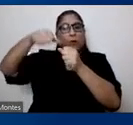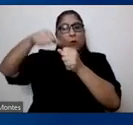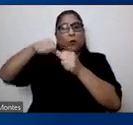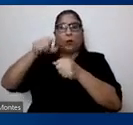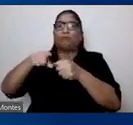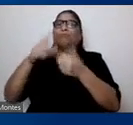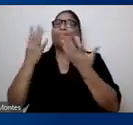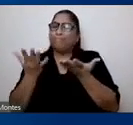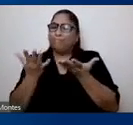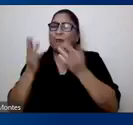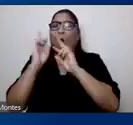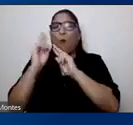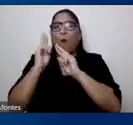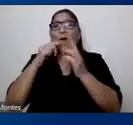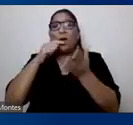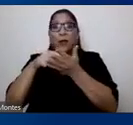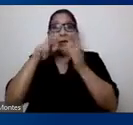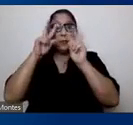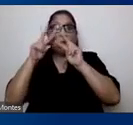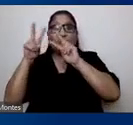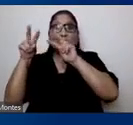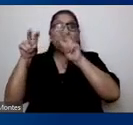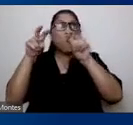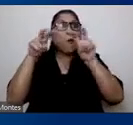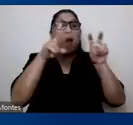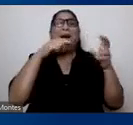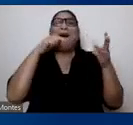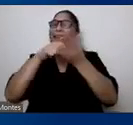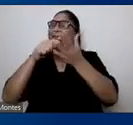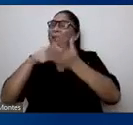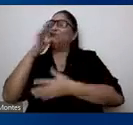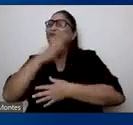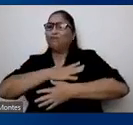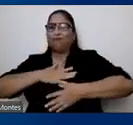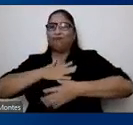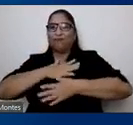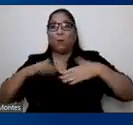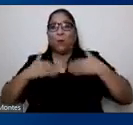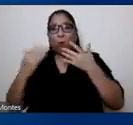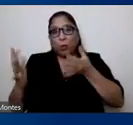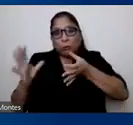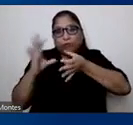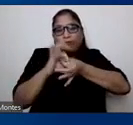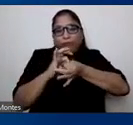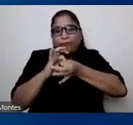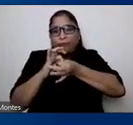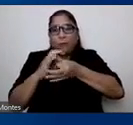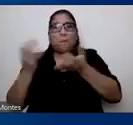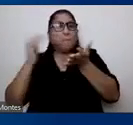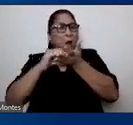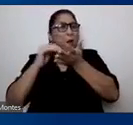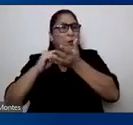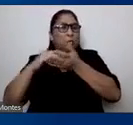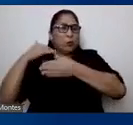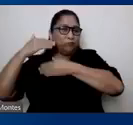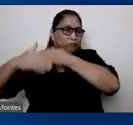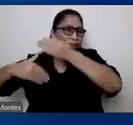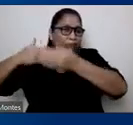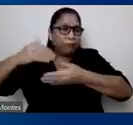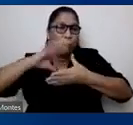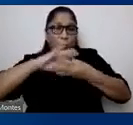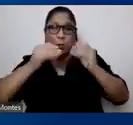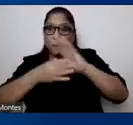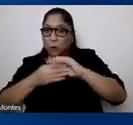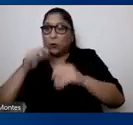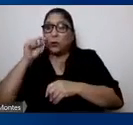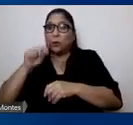que este recorrido virtual les sea de mucho provecho para poder vincularnos un poco más con nuestra historia reciente, esta historia